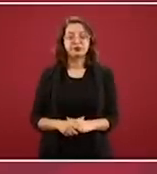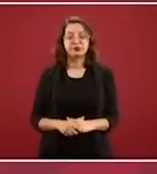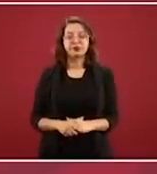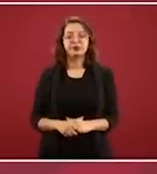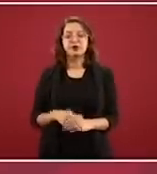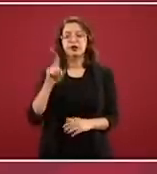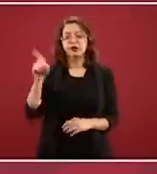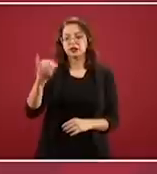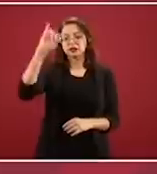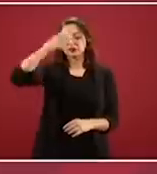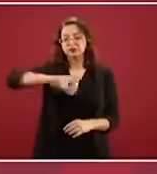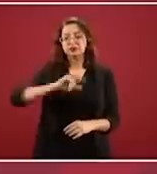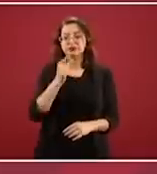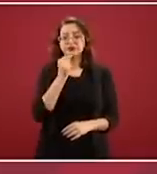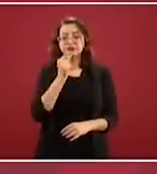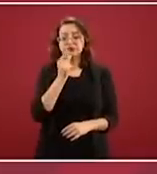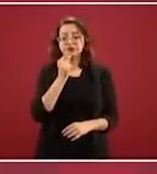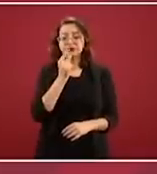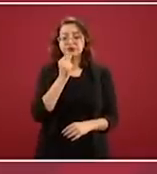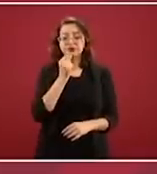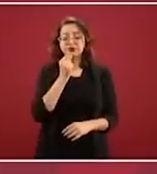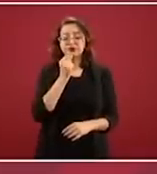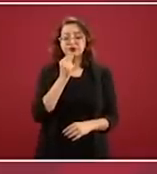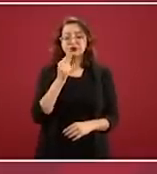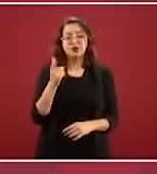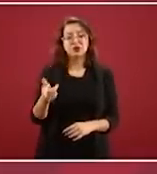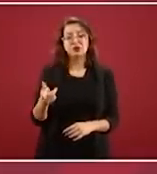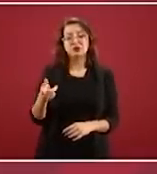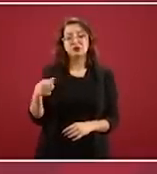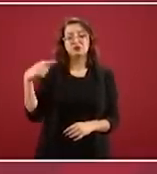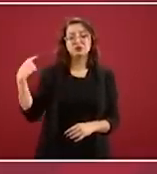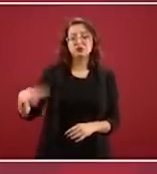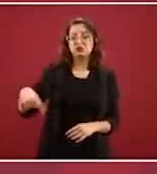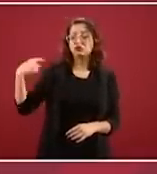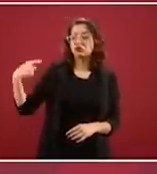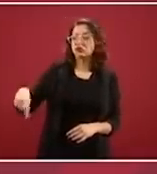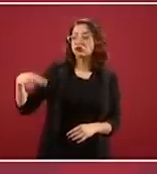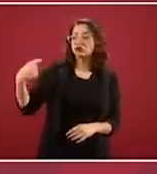El jefe de la policía lleva como 15 años,